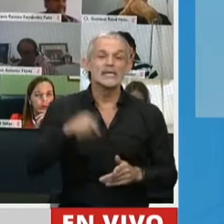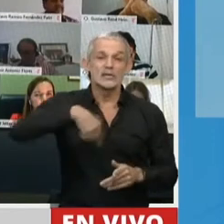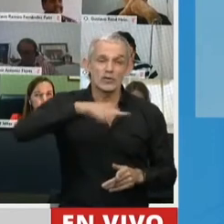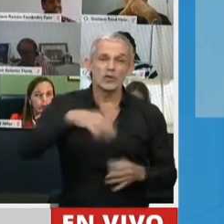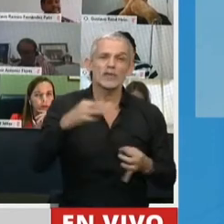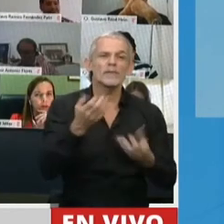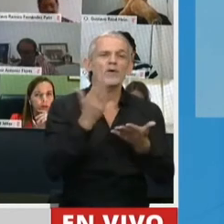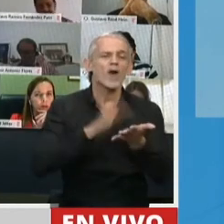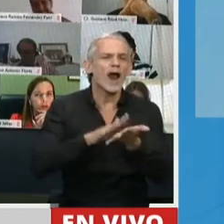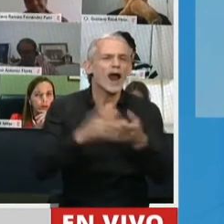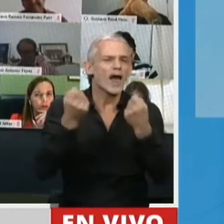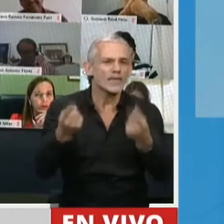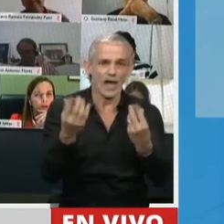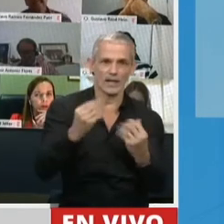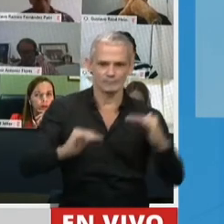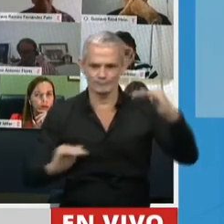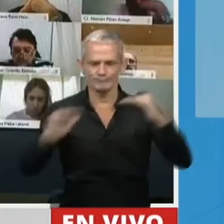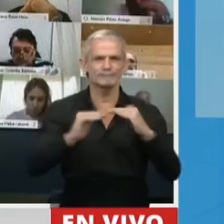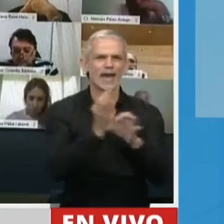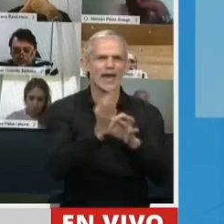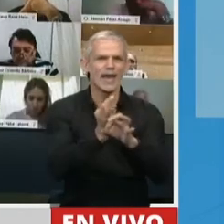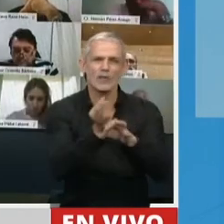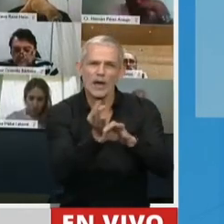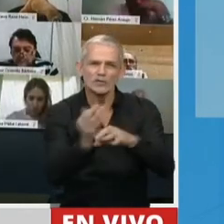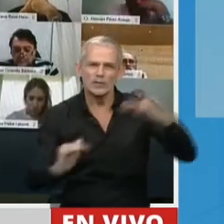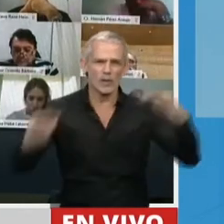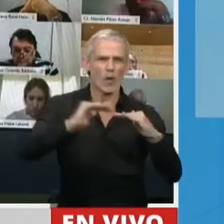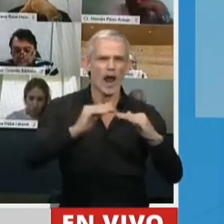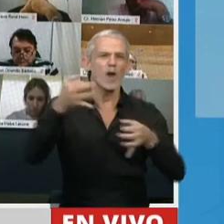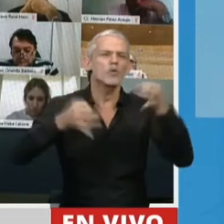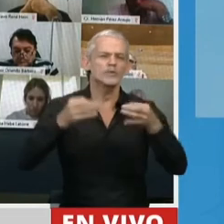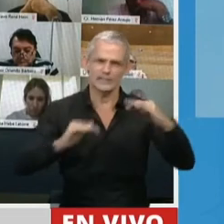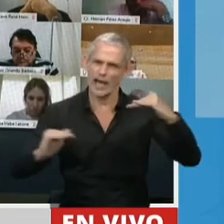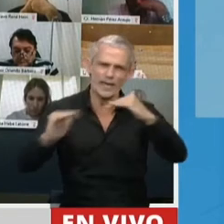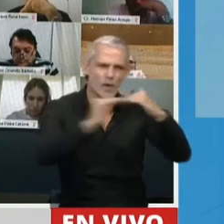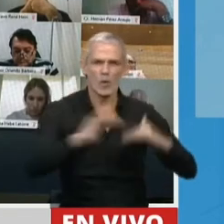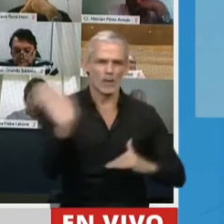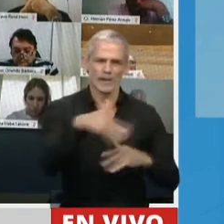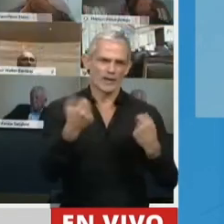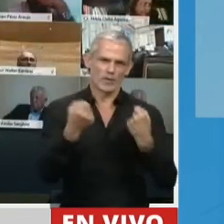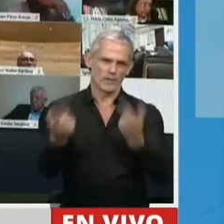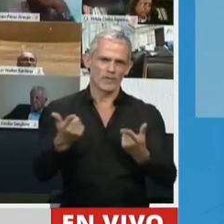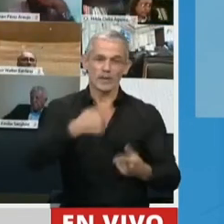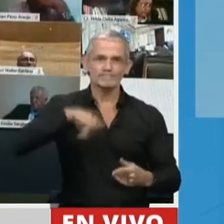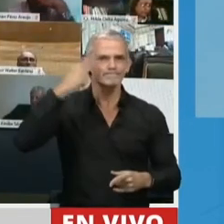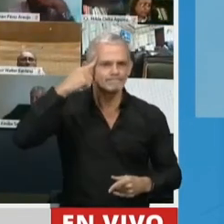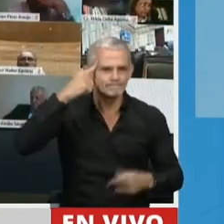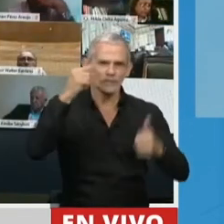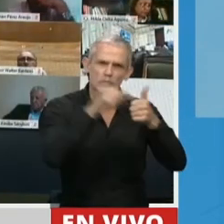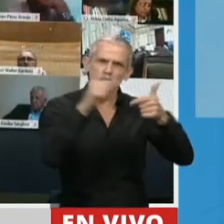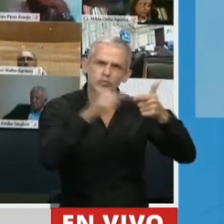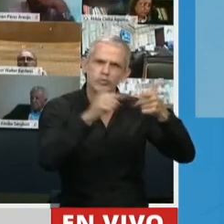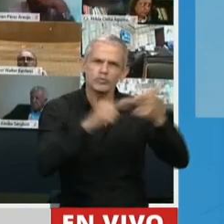que garantizar la equidad educativa y la justicia. Y entonces, para eso tenemos que tener en cuenta todas